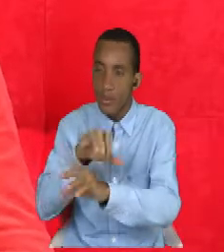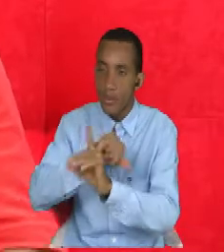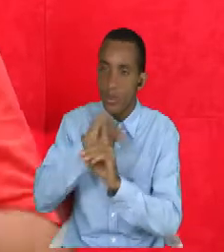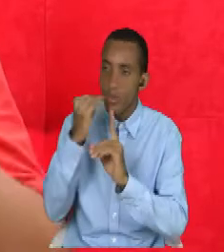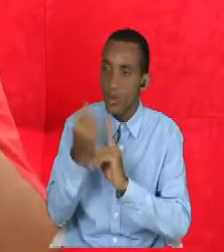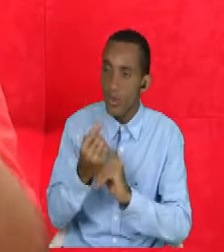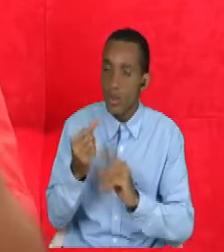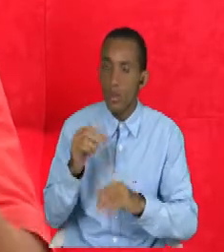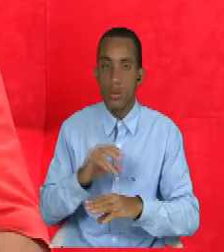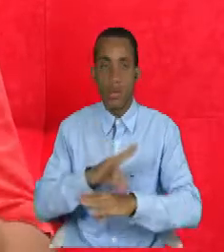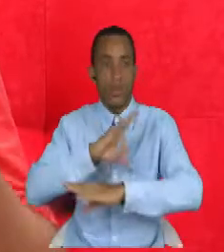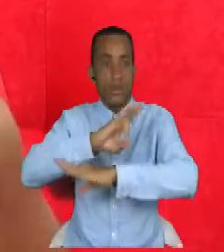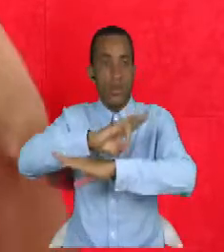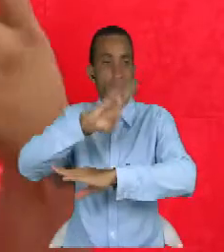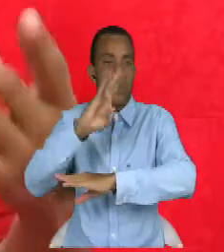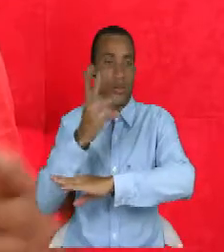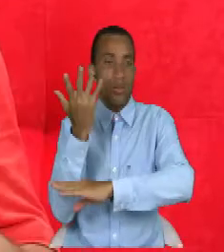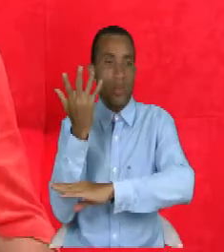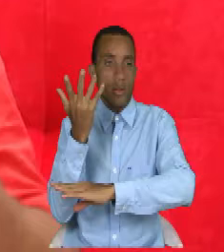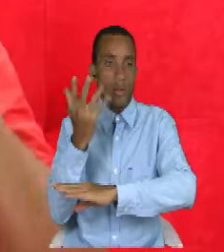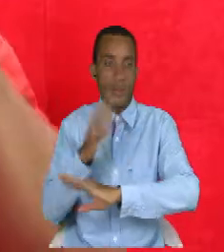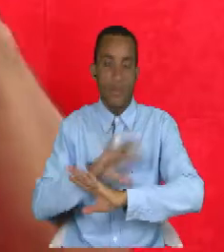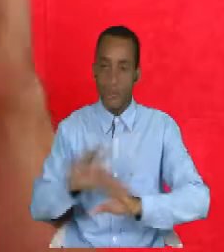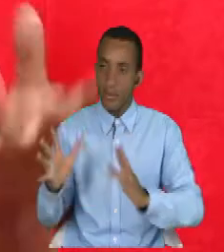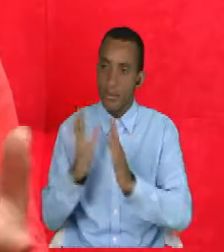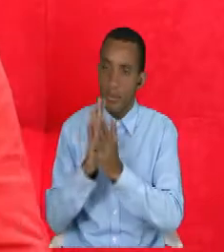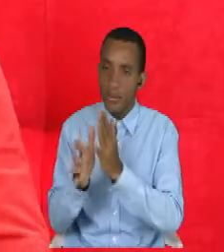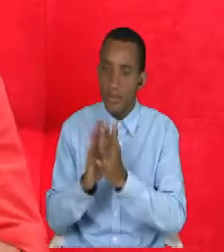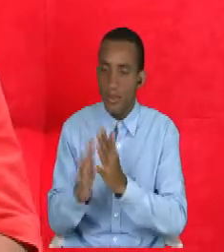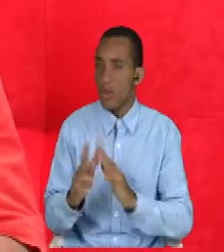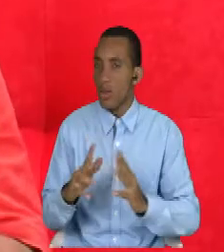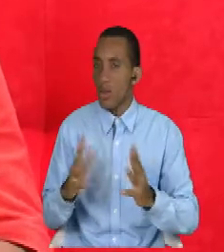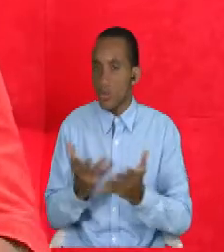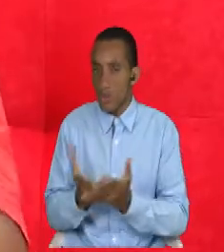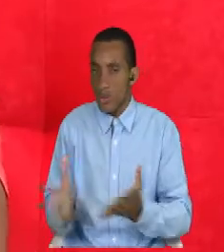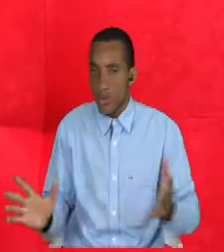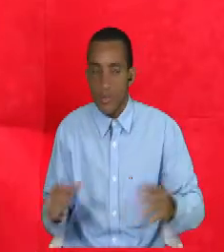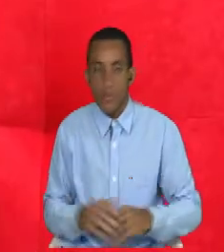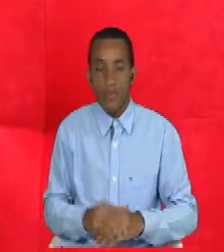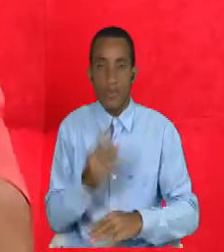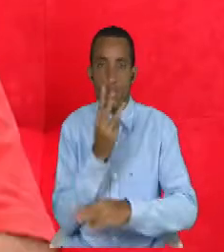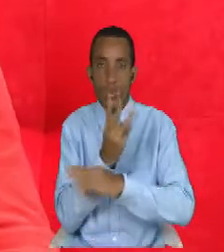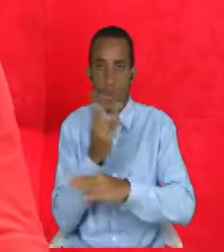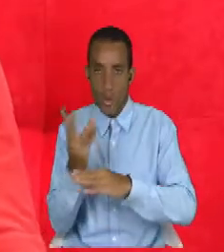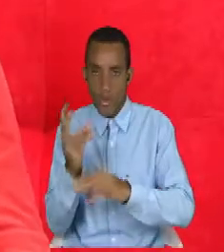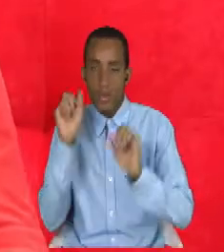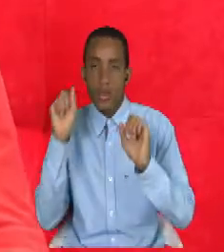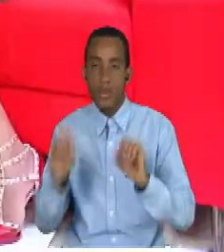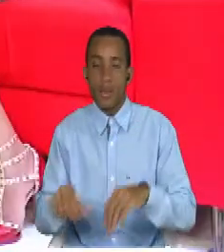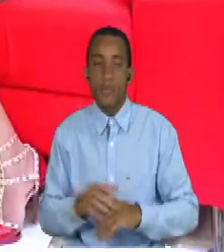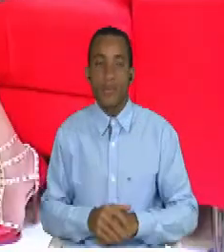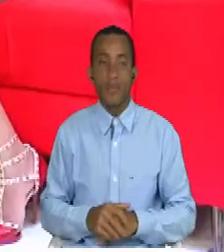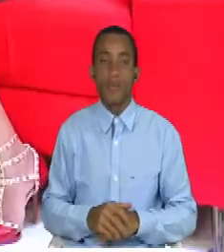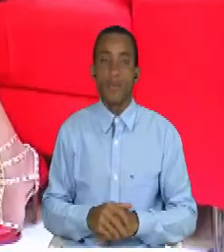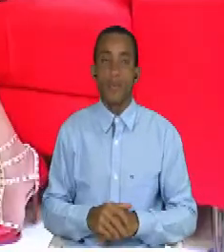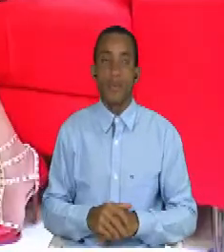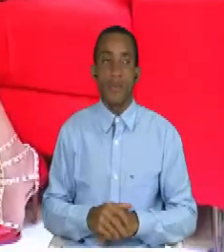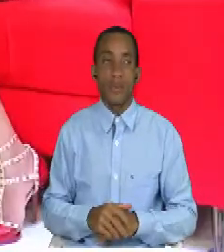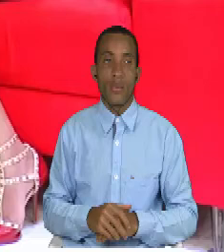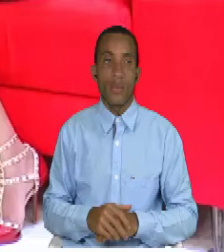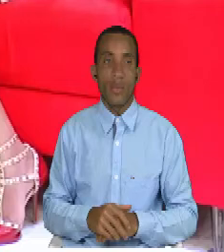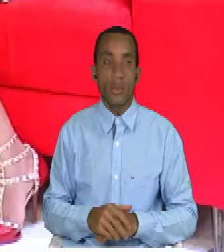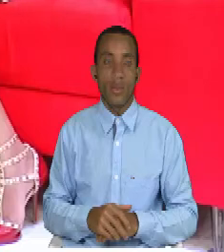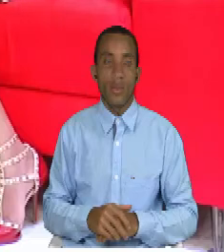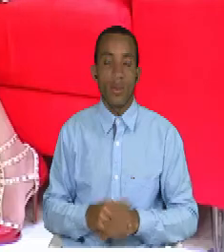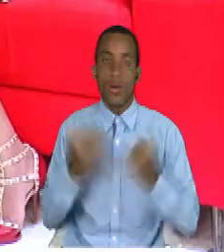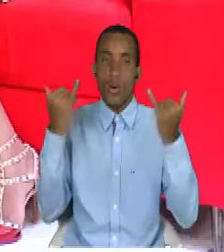web y mucho más allá es convertir el negocio que normalmente hacemos tradicional lo convertimos en temas digitales bueno estamos desde la